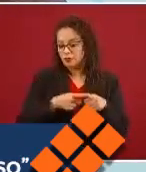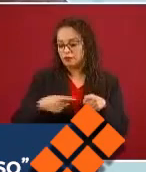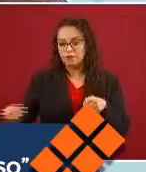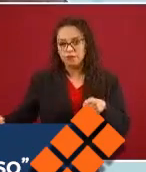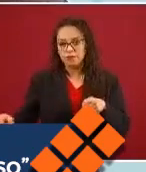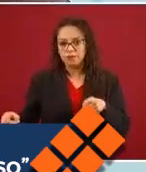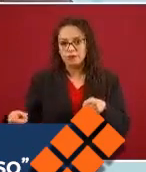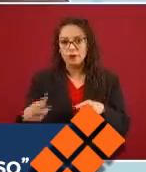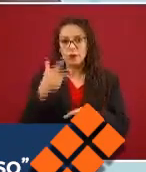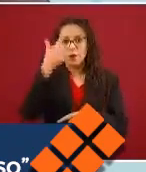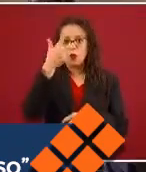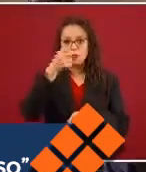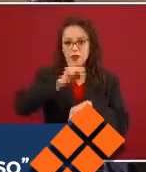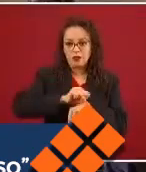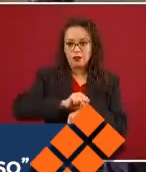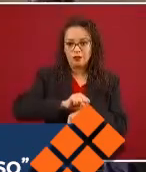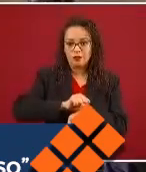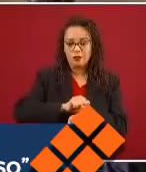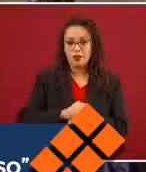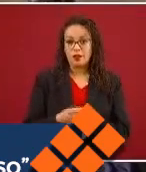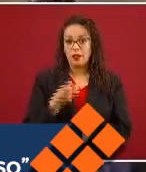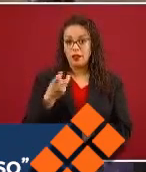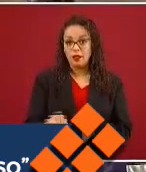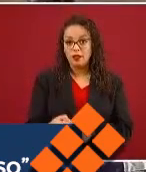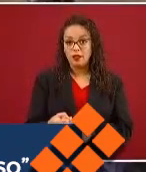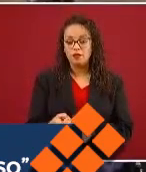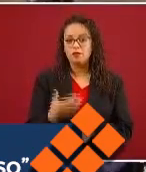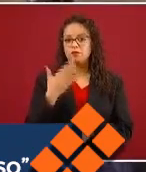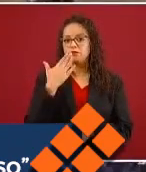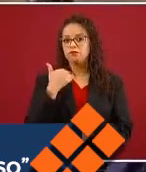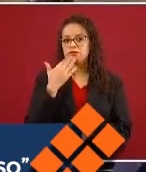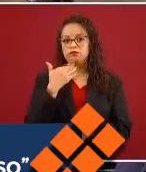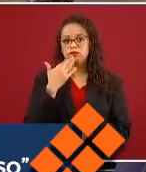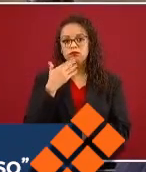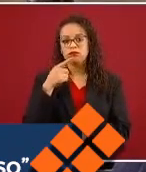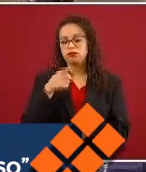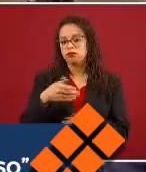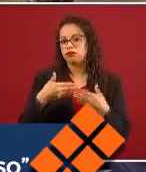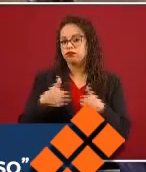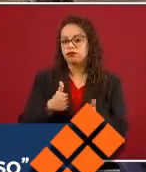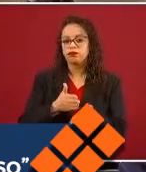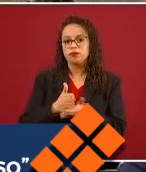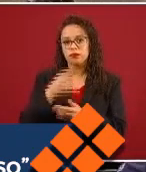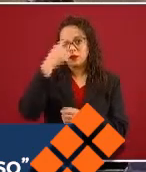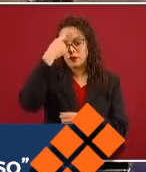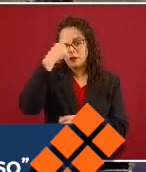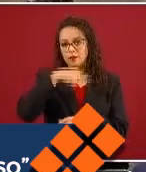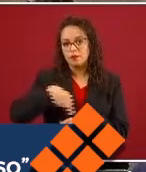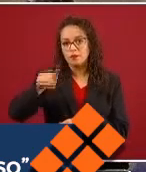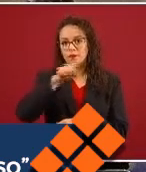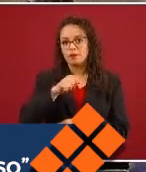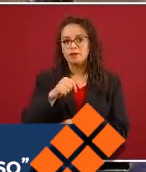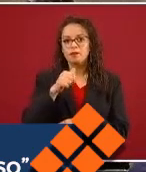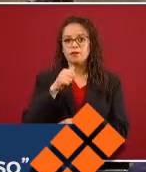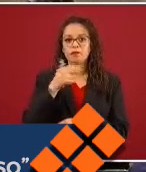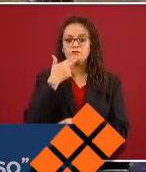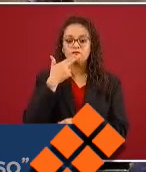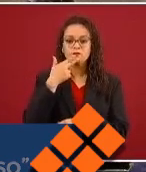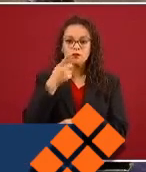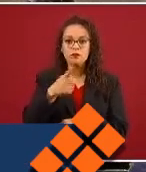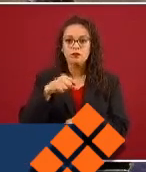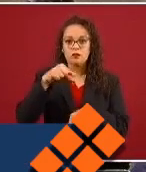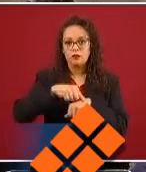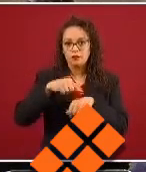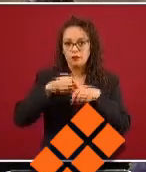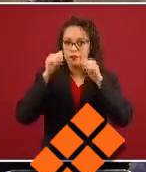de esas 8 semanas ya no tiene acceso a los servicios médicos del Seguro Social. Pero un dato todavía